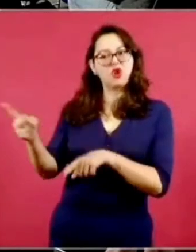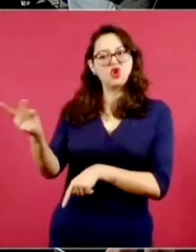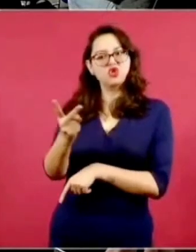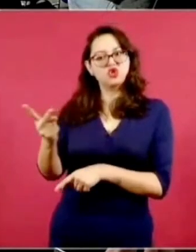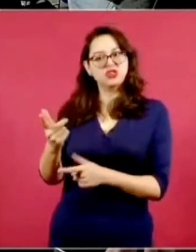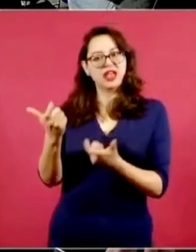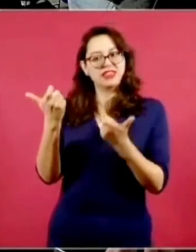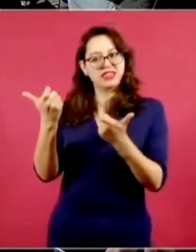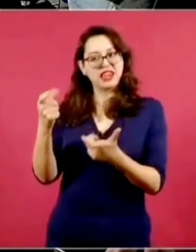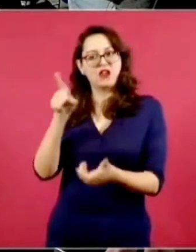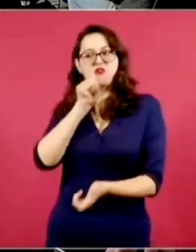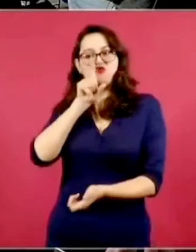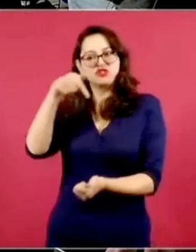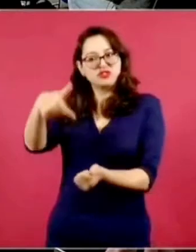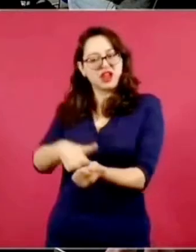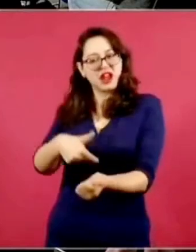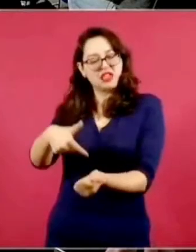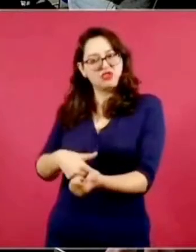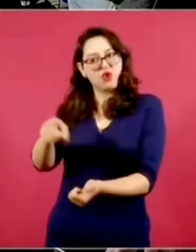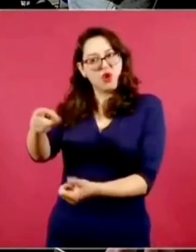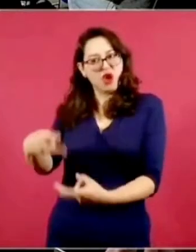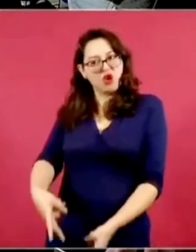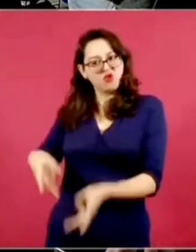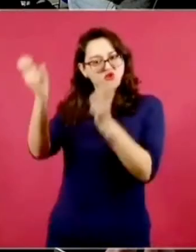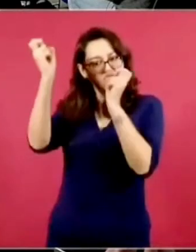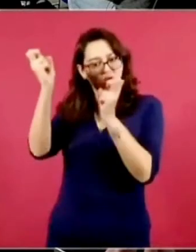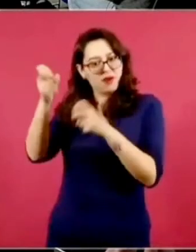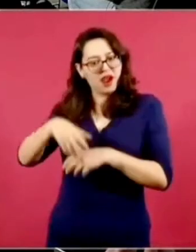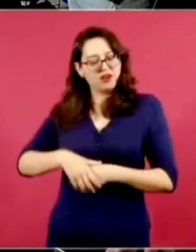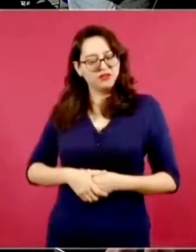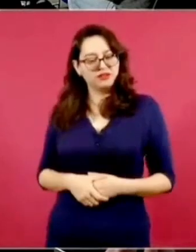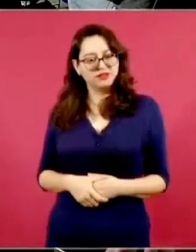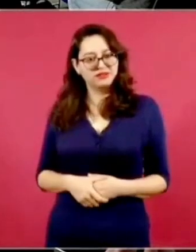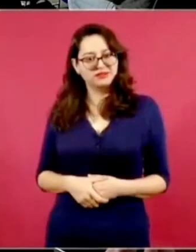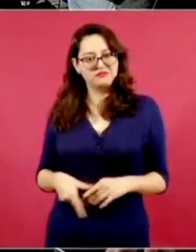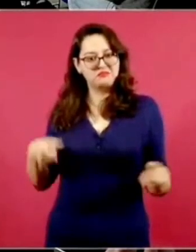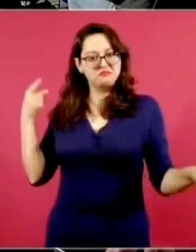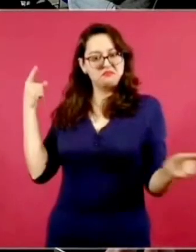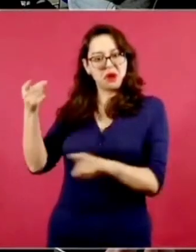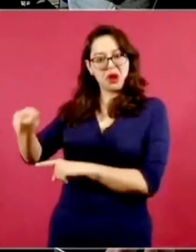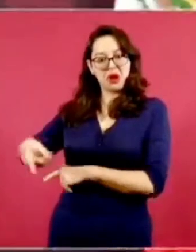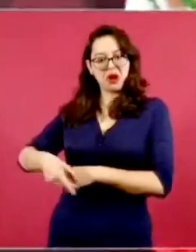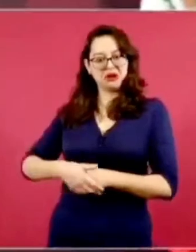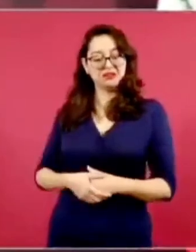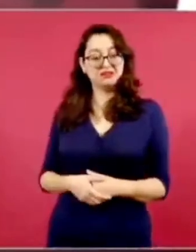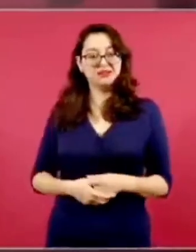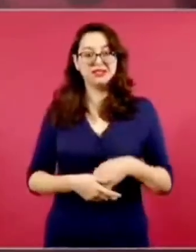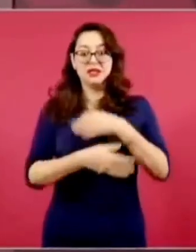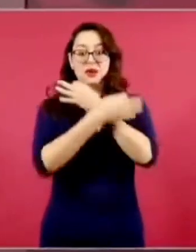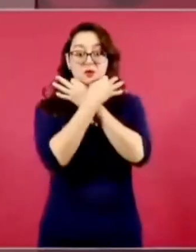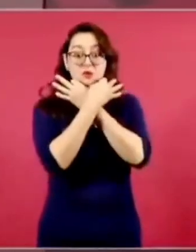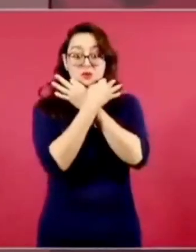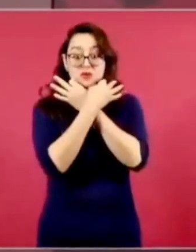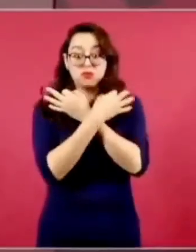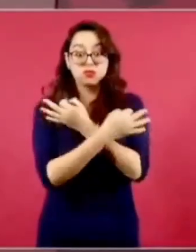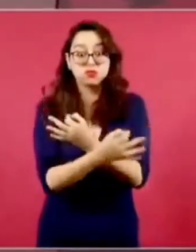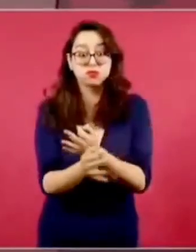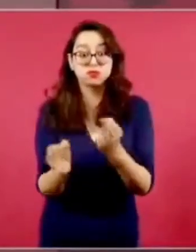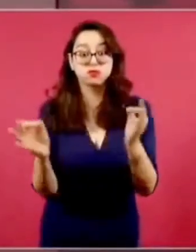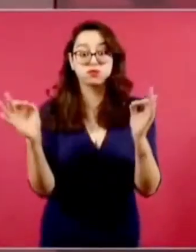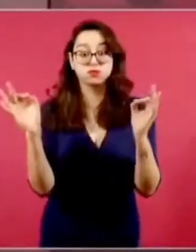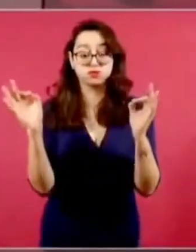robado la partida secreta de la presidencia, una declaración que le hizo de la